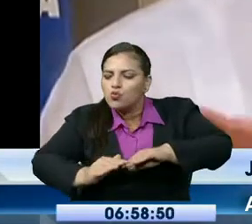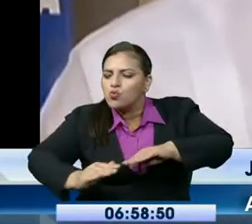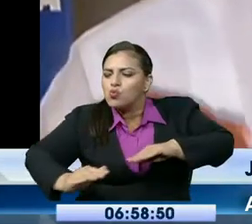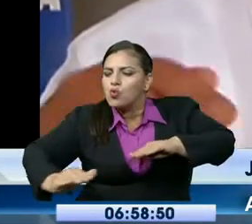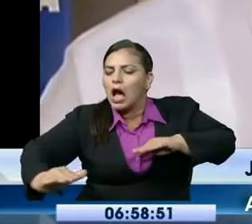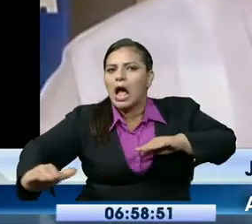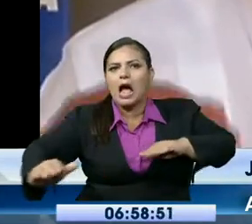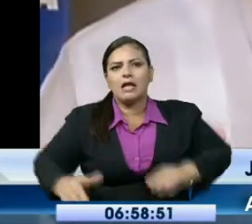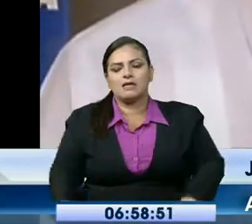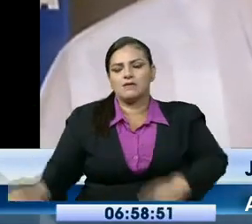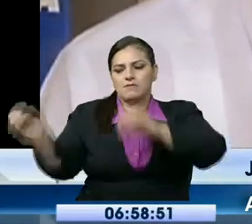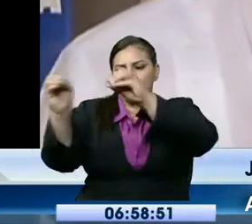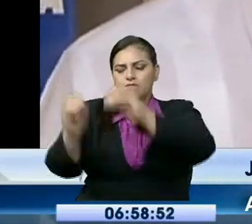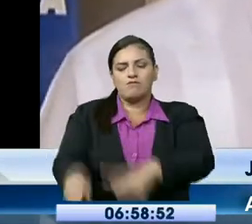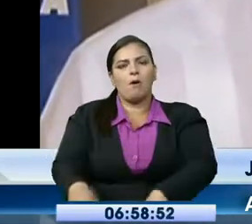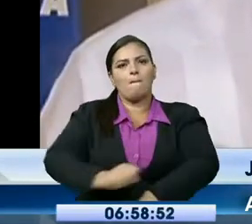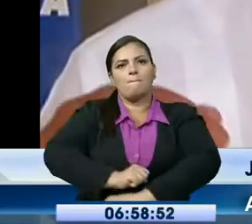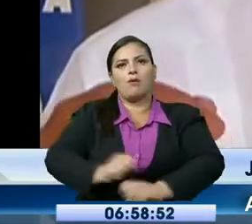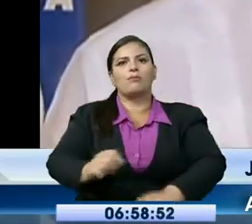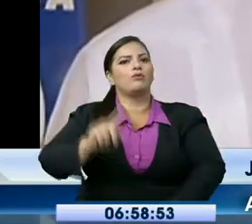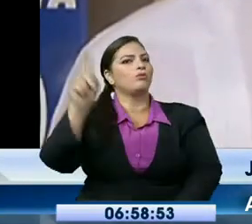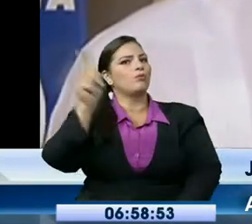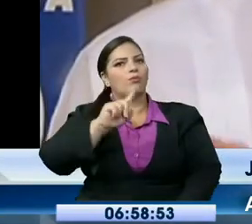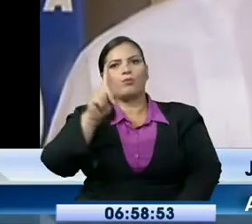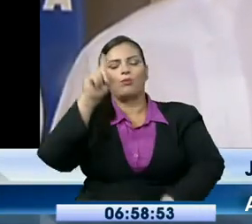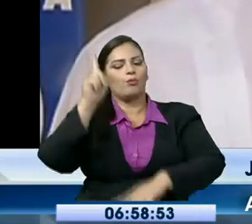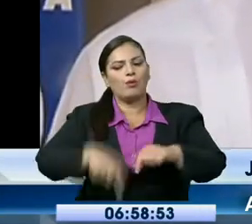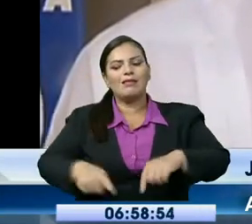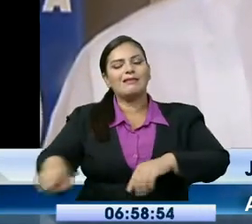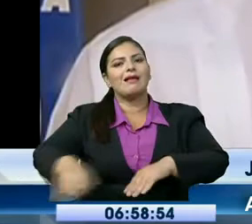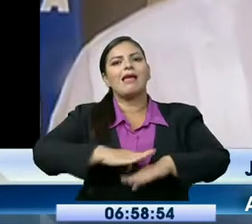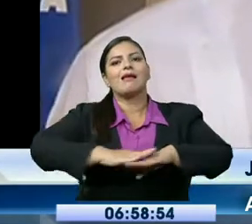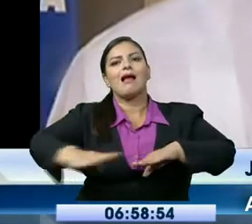tomar severas sanciones, incluso económicas, respecto